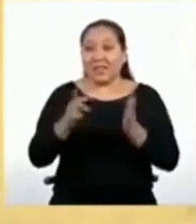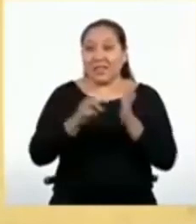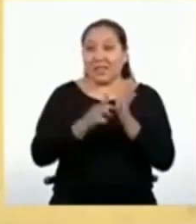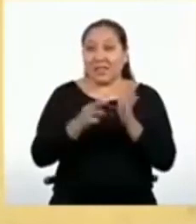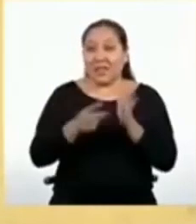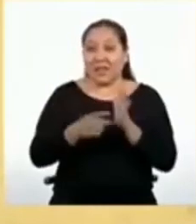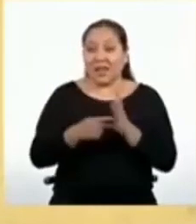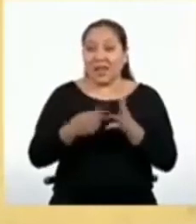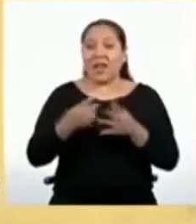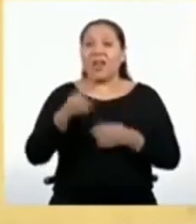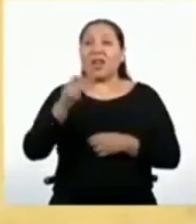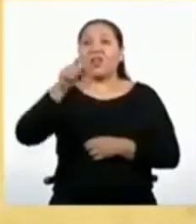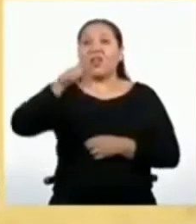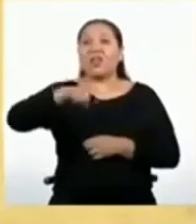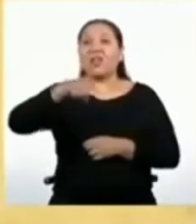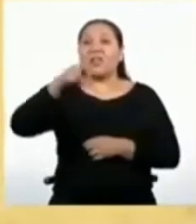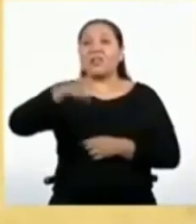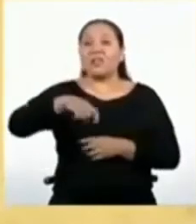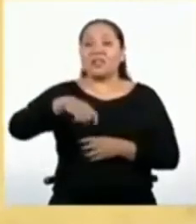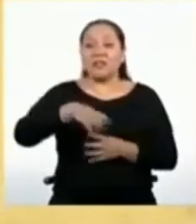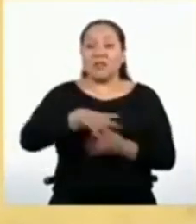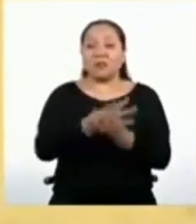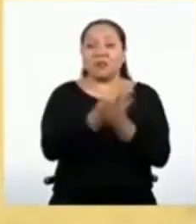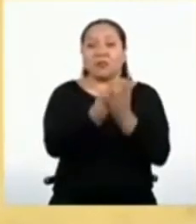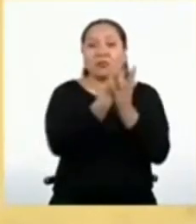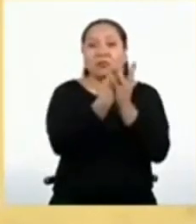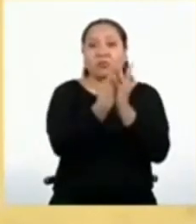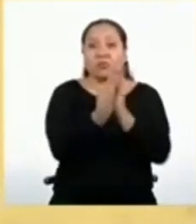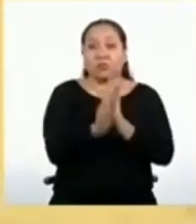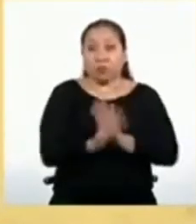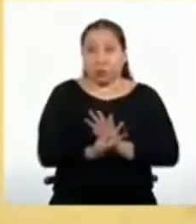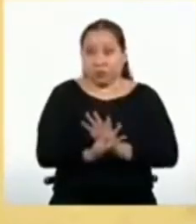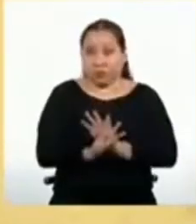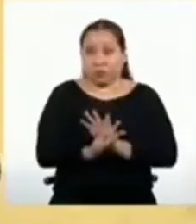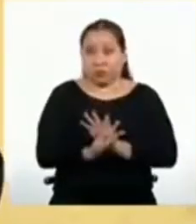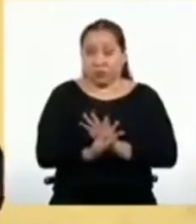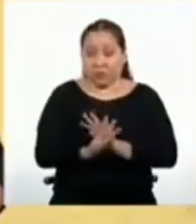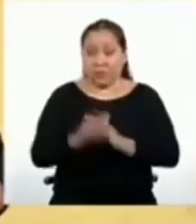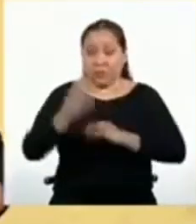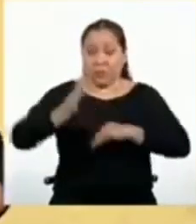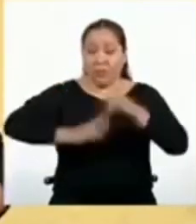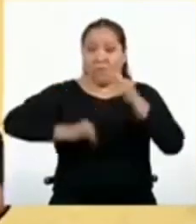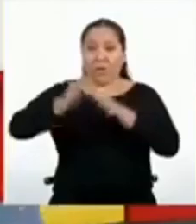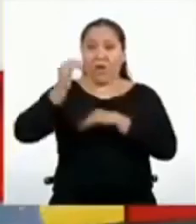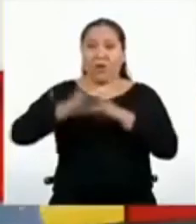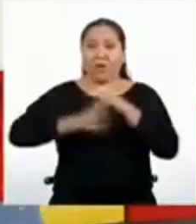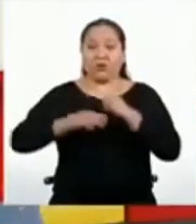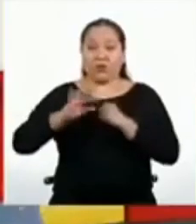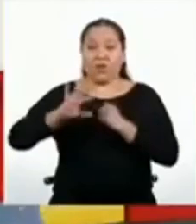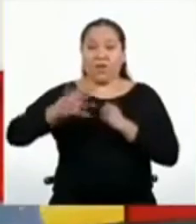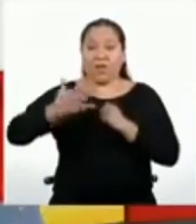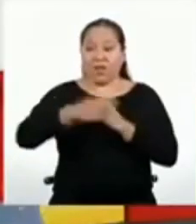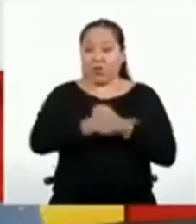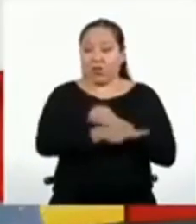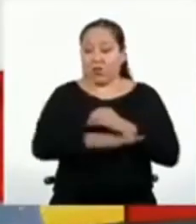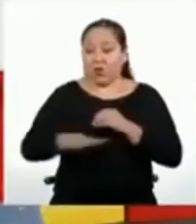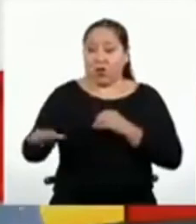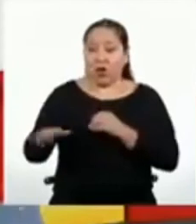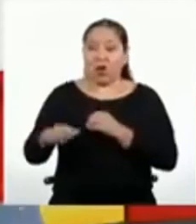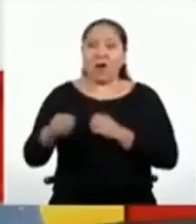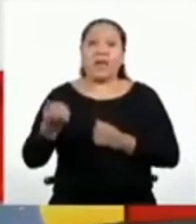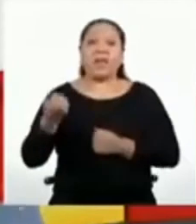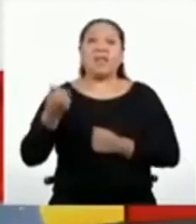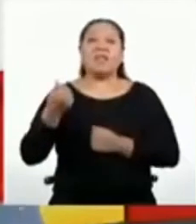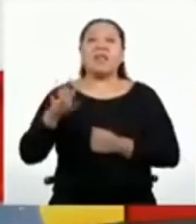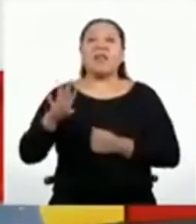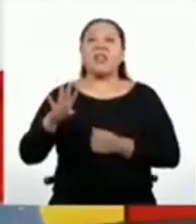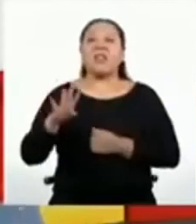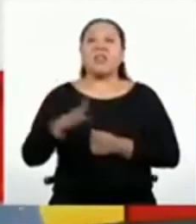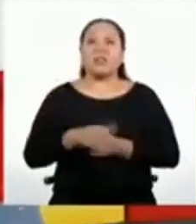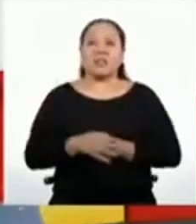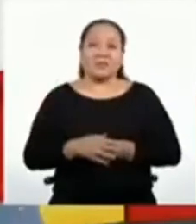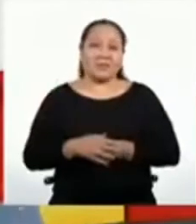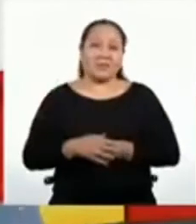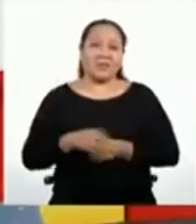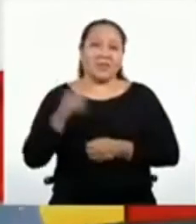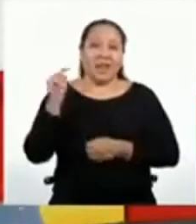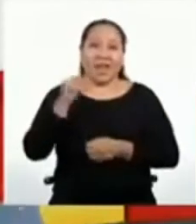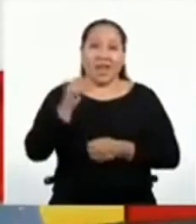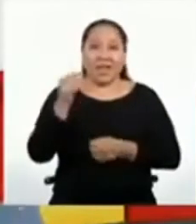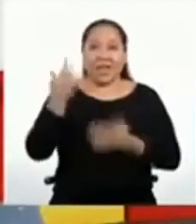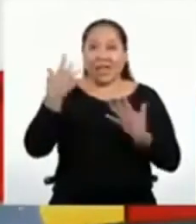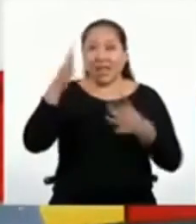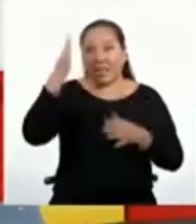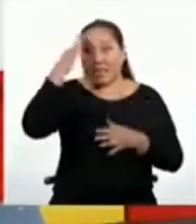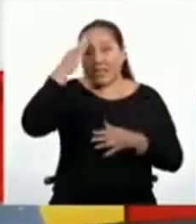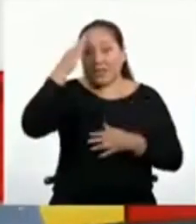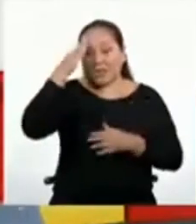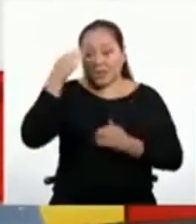de naipes que se requiere para construir el quinto piso es 14. Aquí ya tenemos la cantidad de